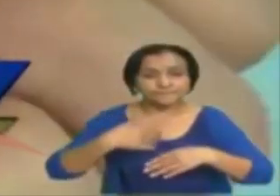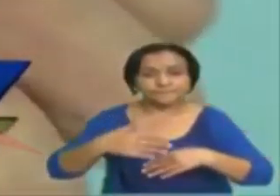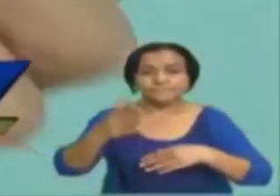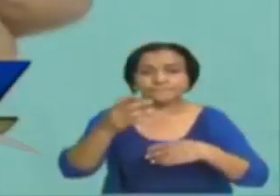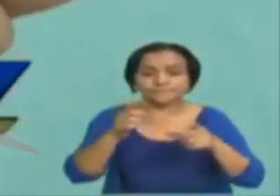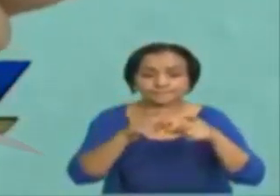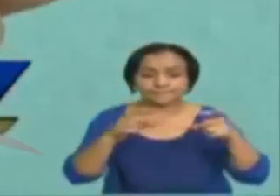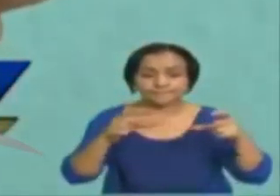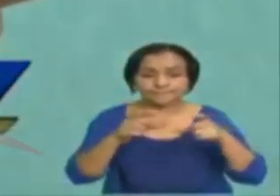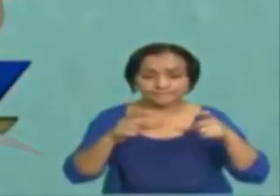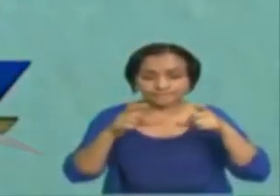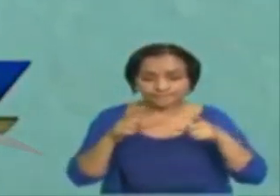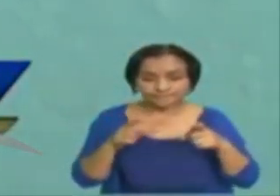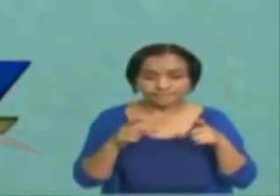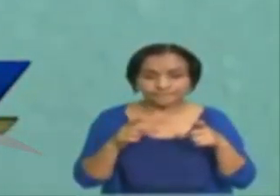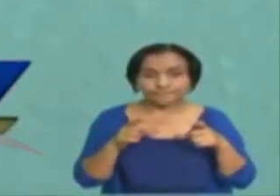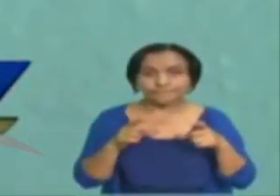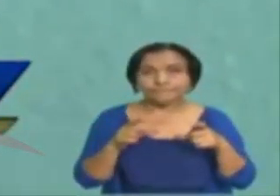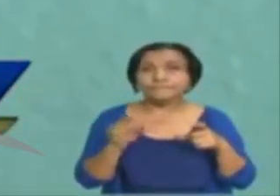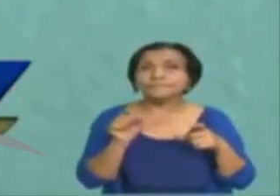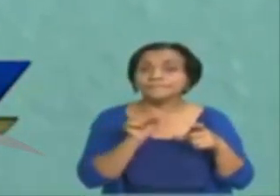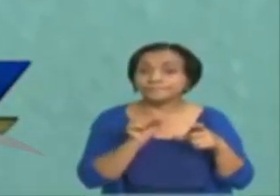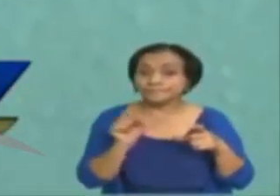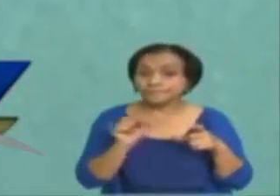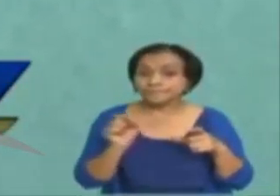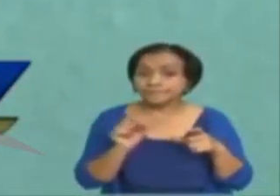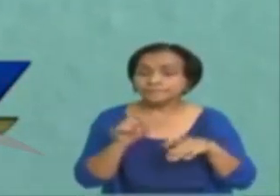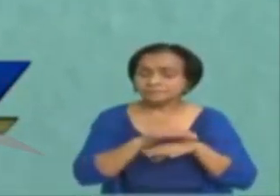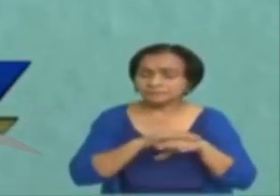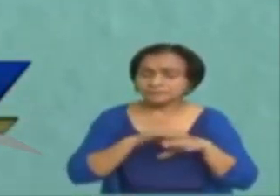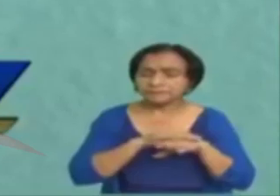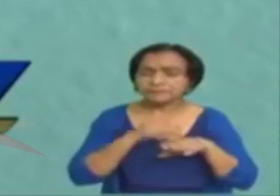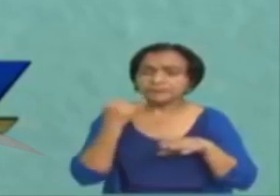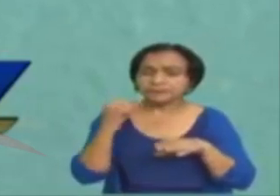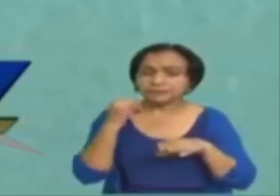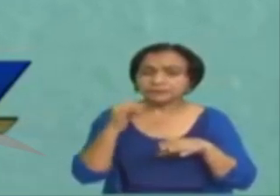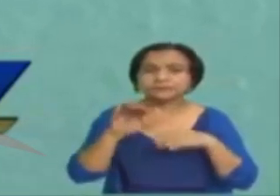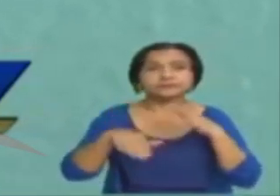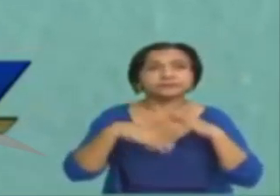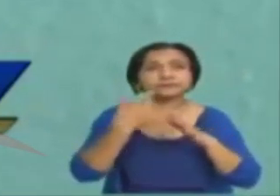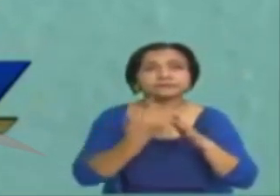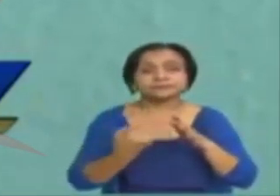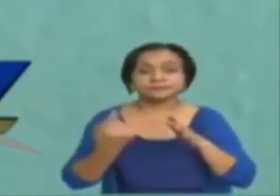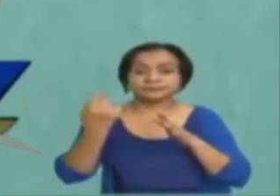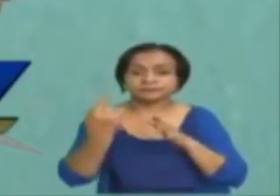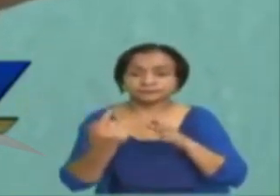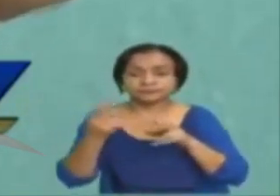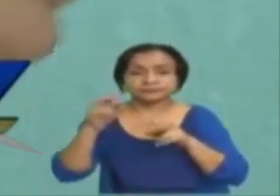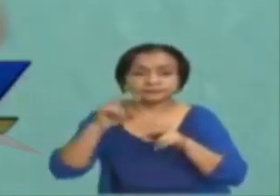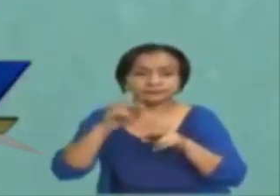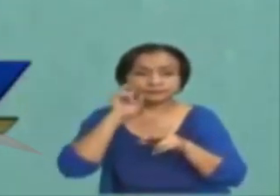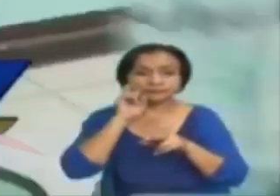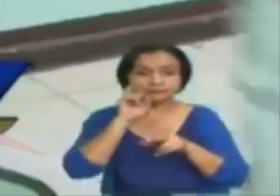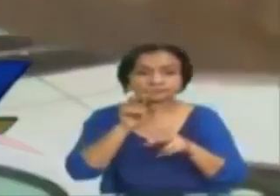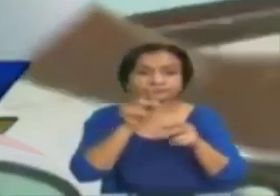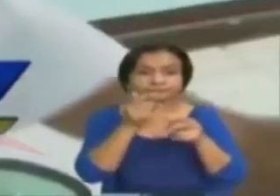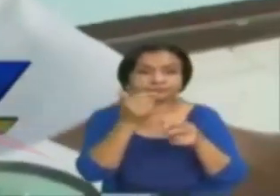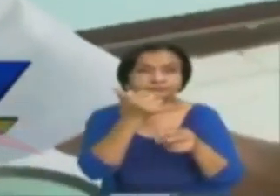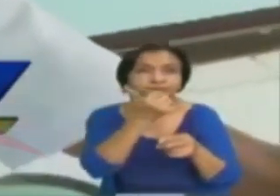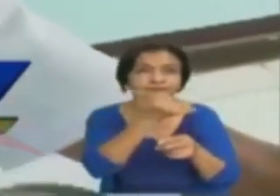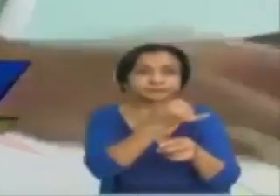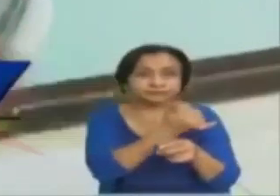El doctor Álvaro Ramírez, epidemiólogo, afirma que el COVID-19 está afectando a un nuevo grupo etario, por lo que es importante que